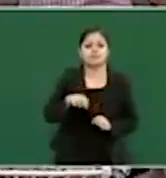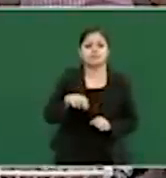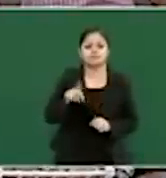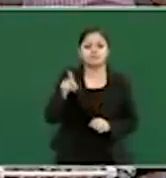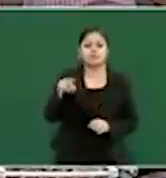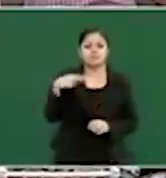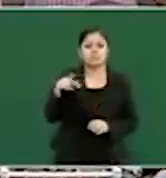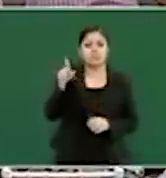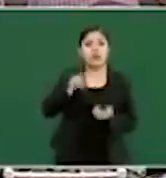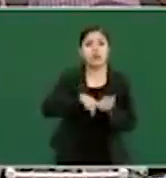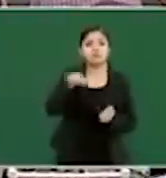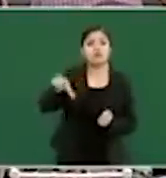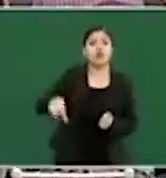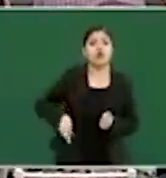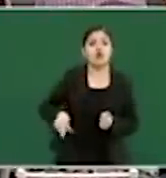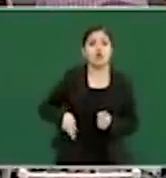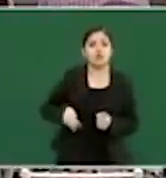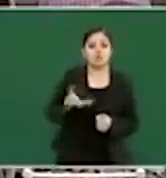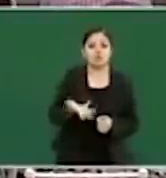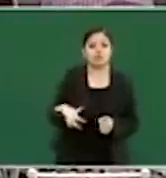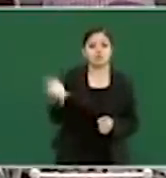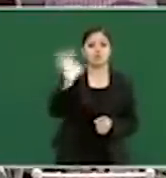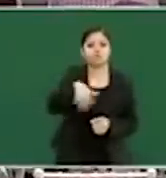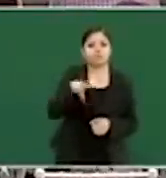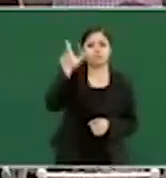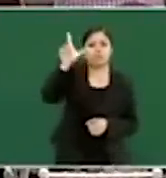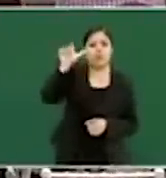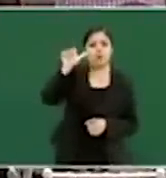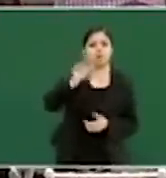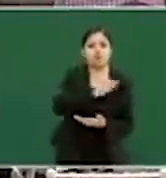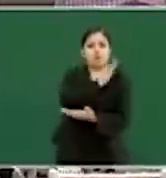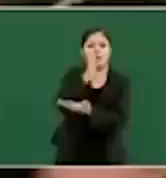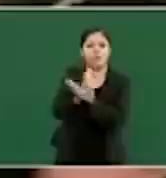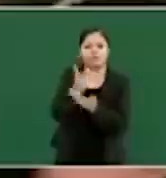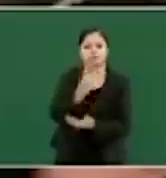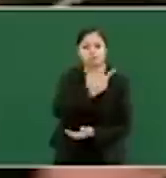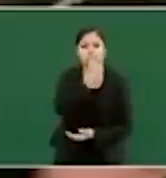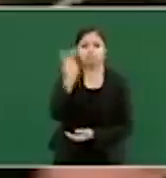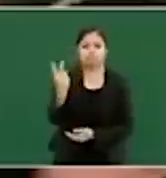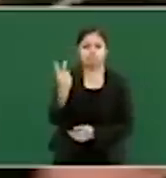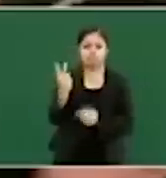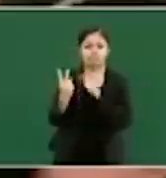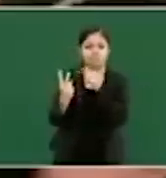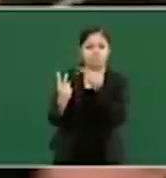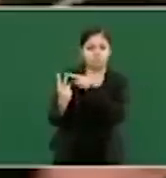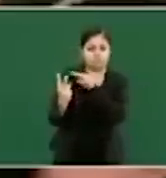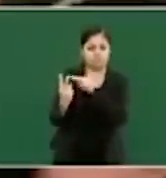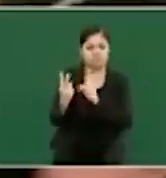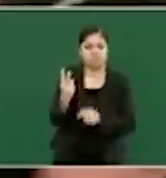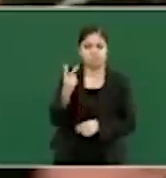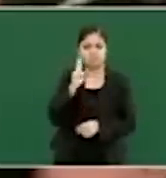curiosamente al gobernador a ver un juego de básquetbol a Los Ángeles. Las dos firmas que compitieron